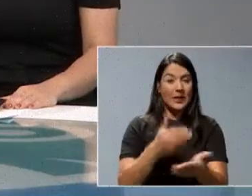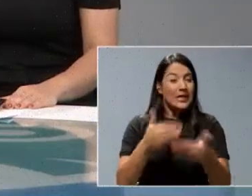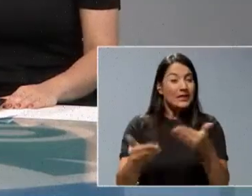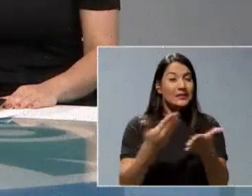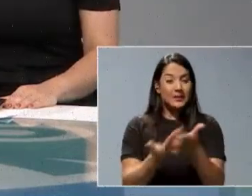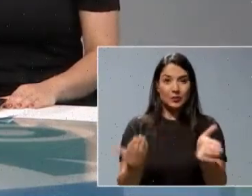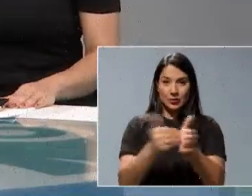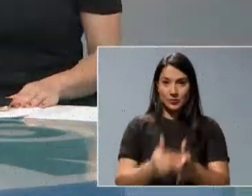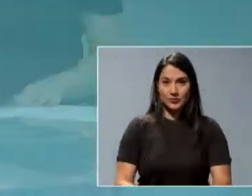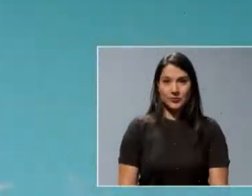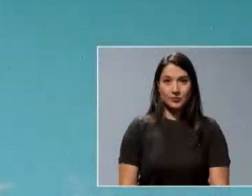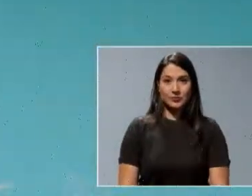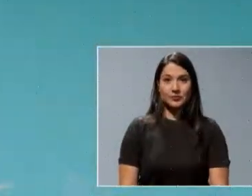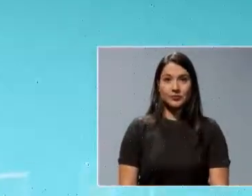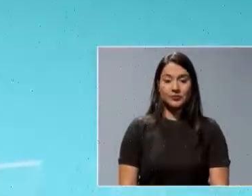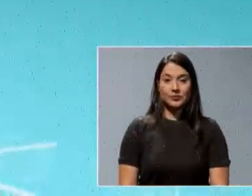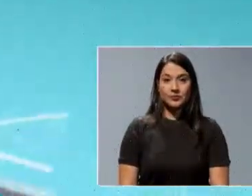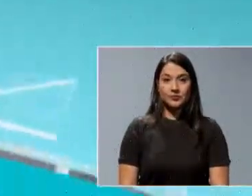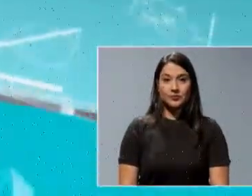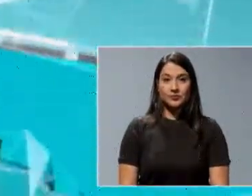volvemos.